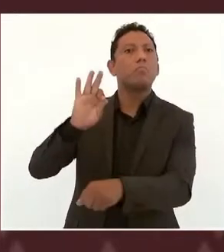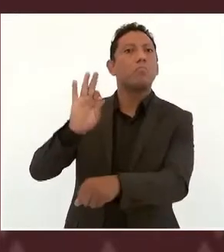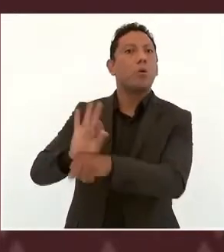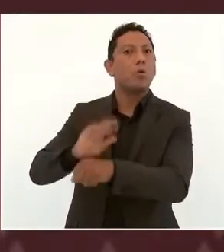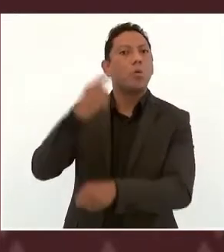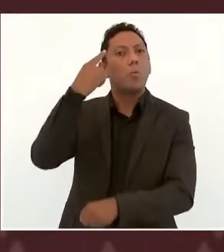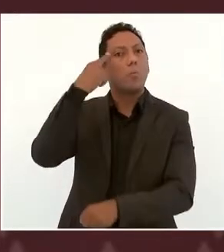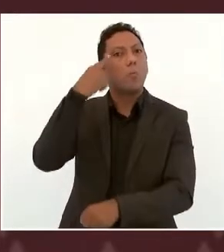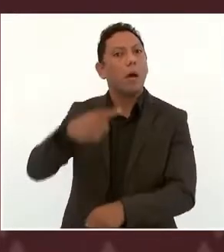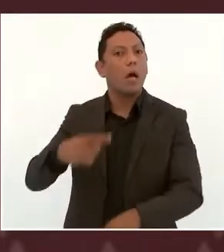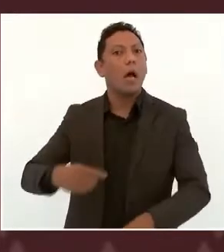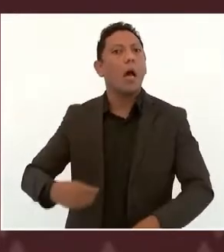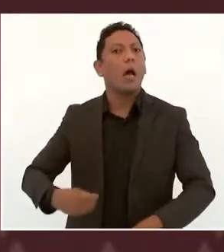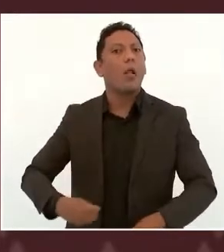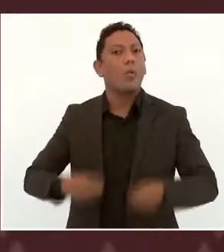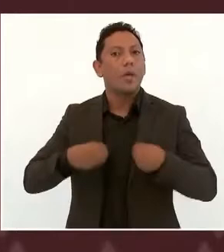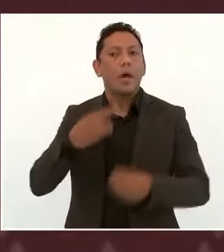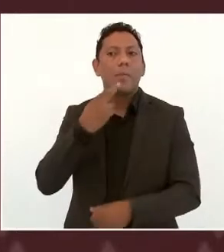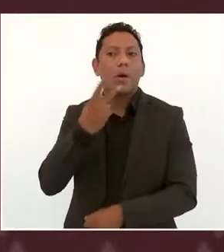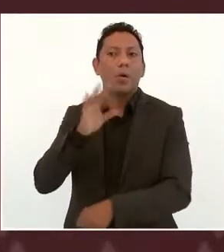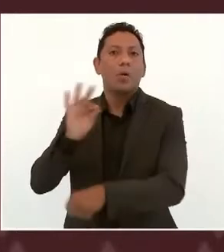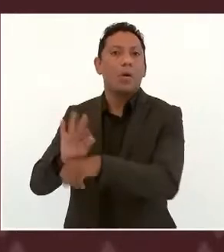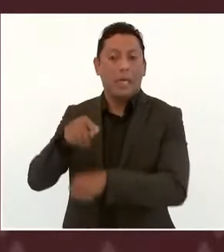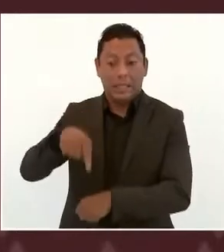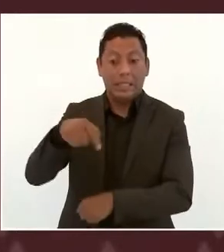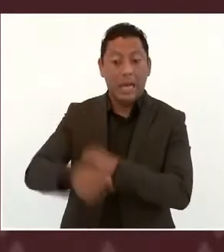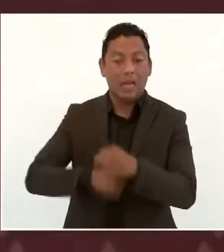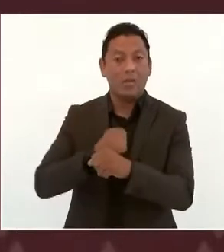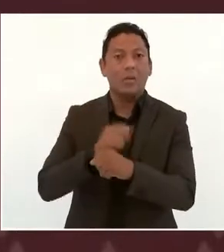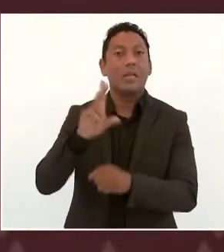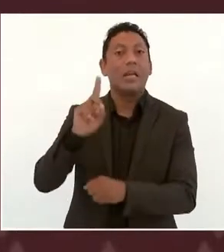bienestar. Este año,